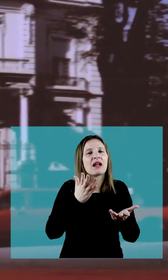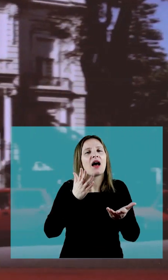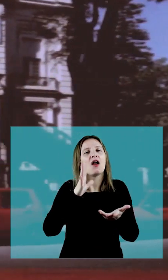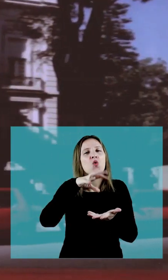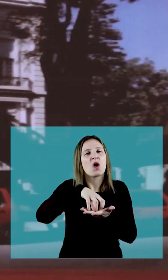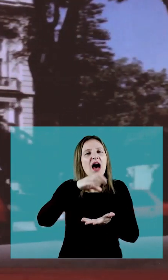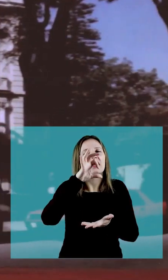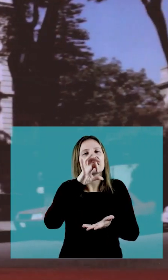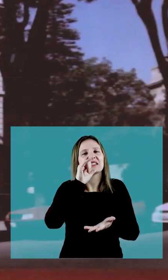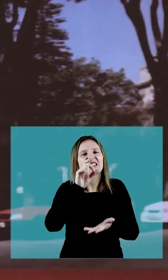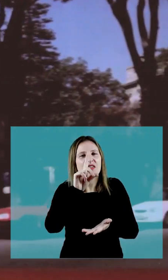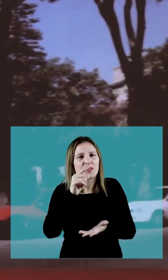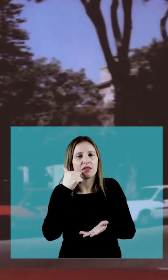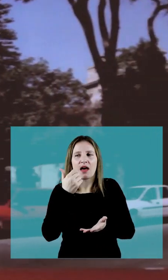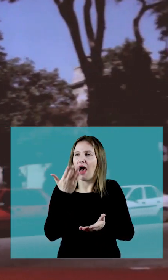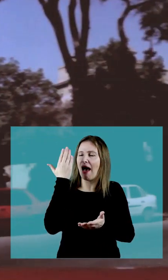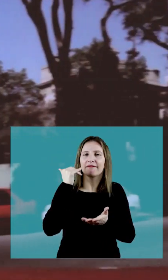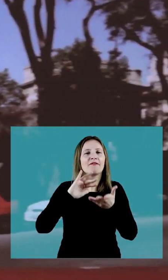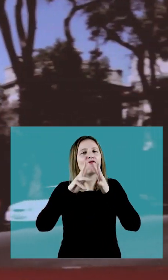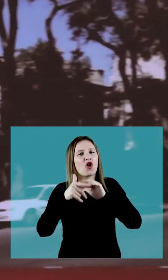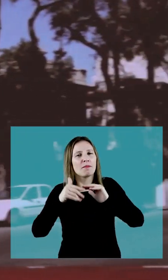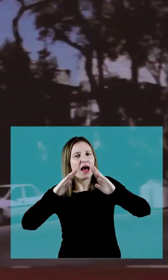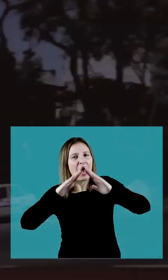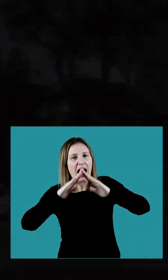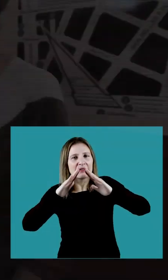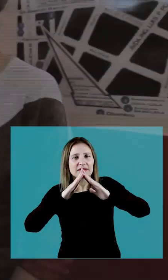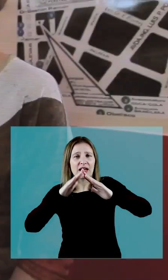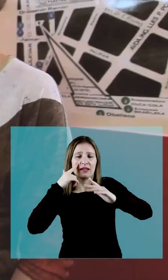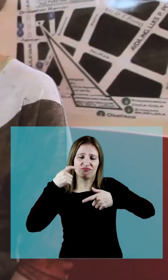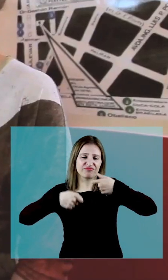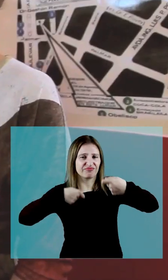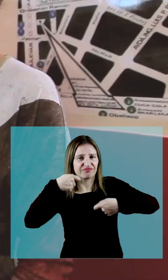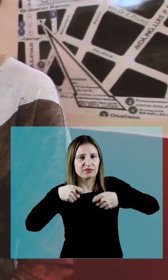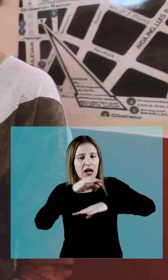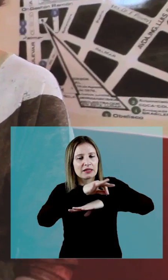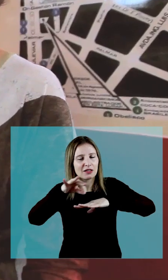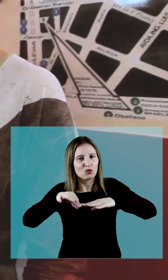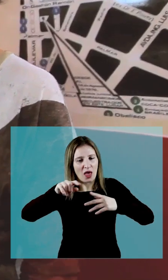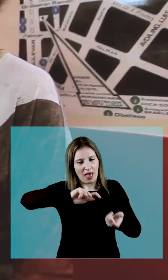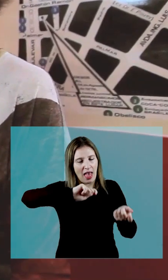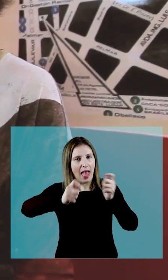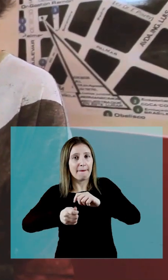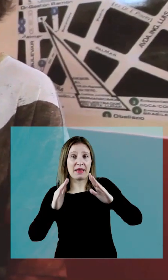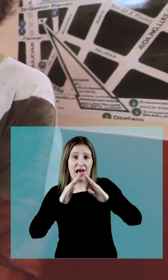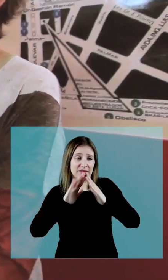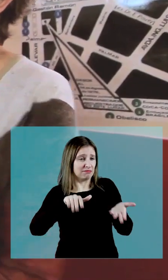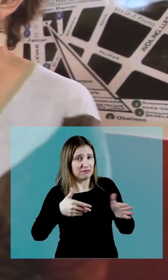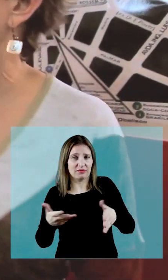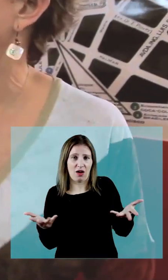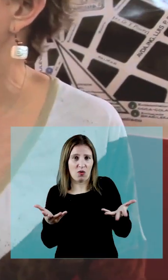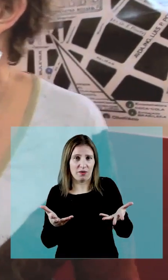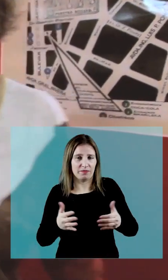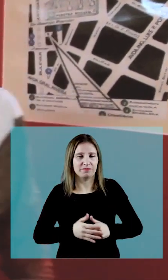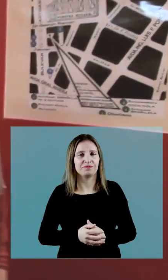antes de la intervención arquitectónica que la transforma en lo que es hoy.